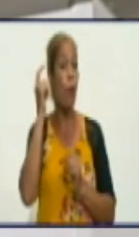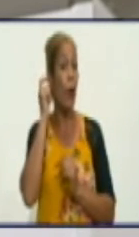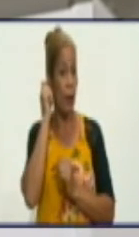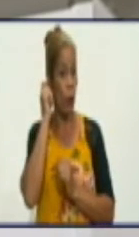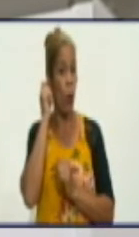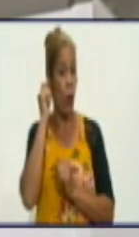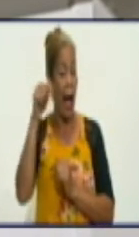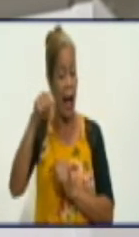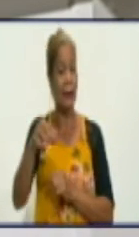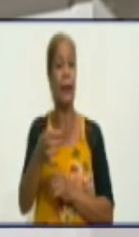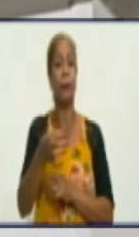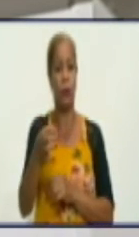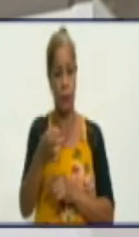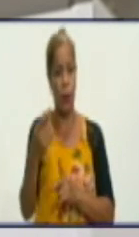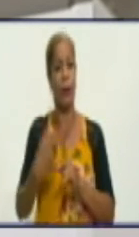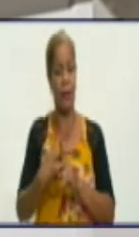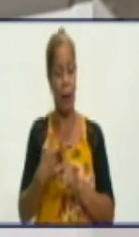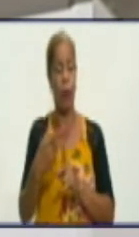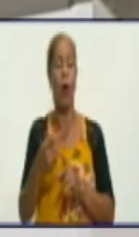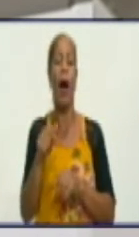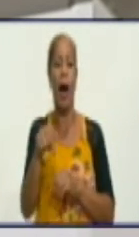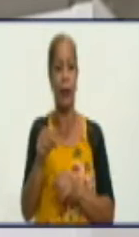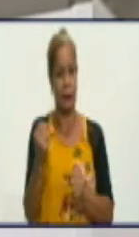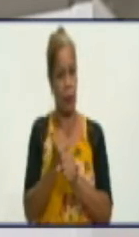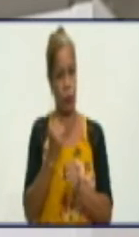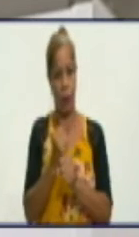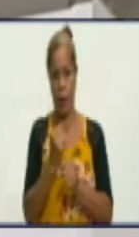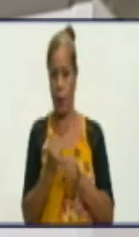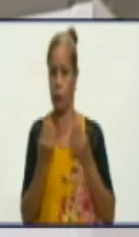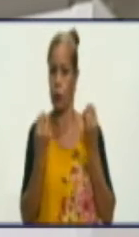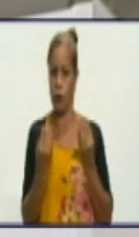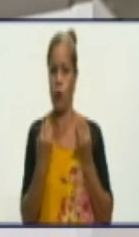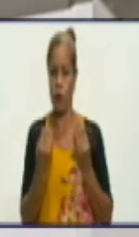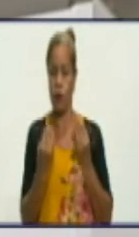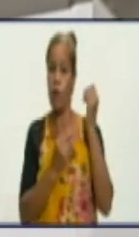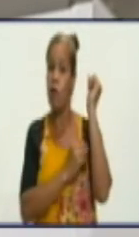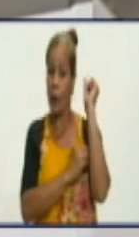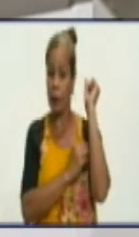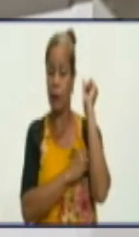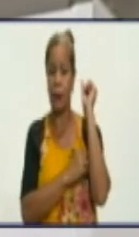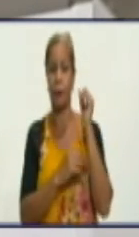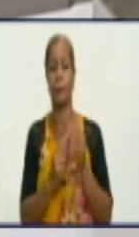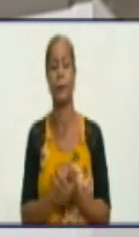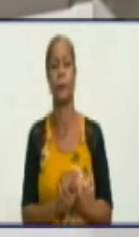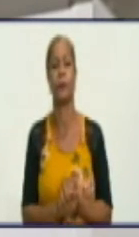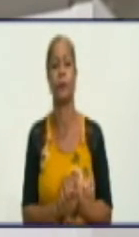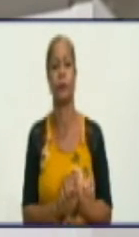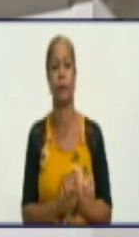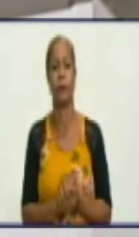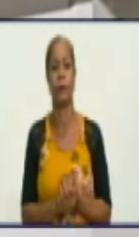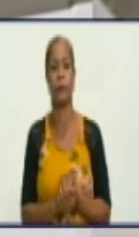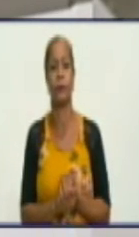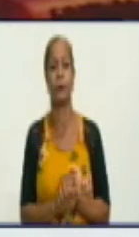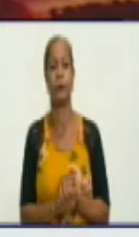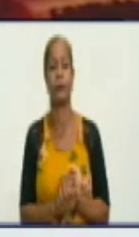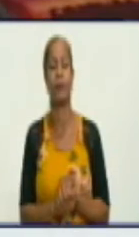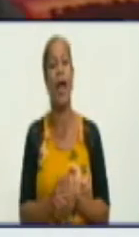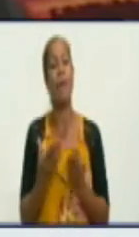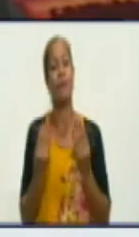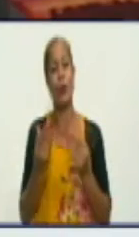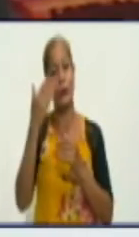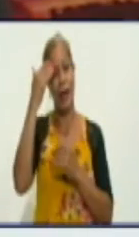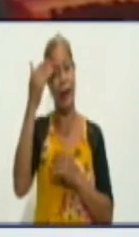el único que se está trabajando ahora, que queda ya activo, porque el resto de los eventos que teníamos pues han ido ya cerrándose. Bien, muchísimas